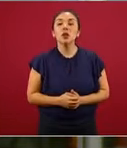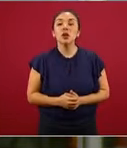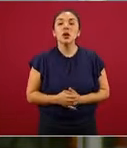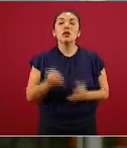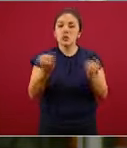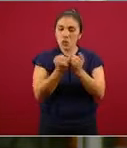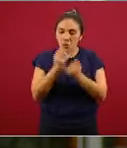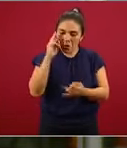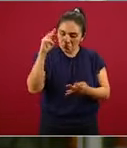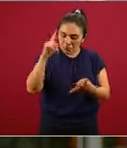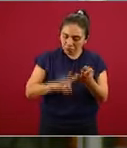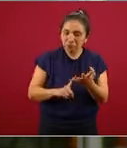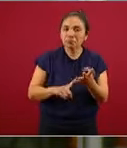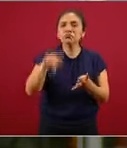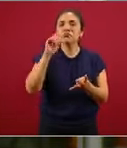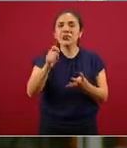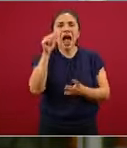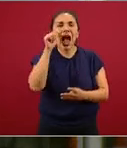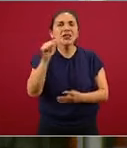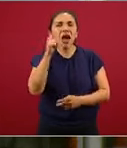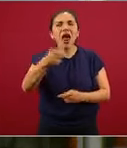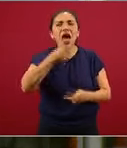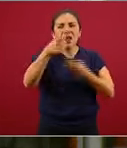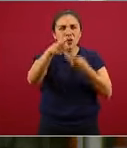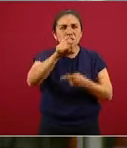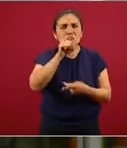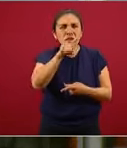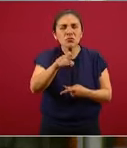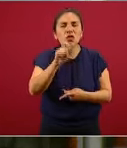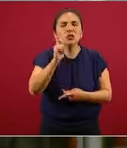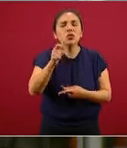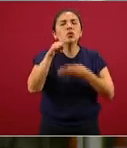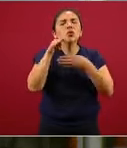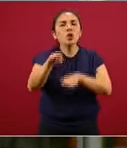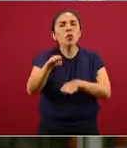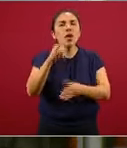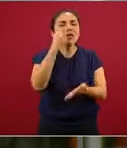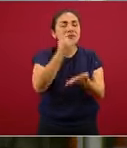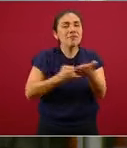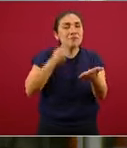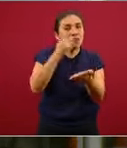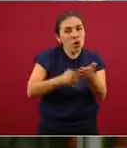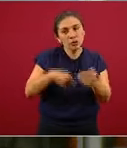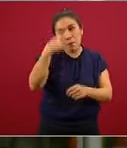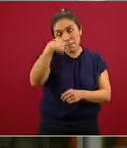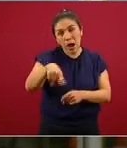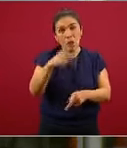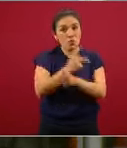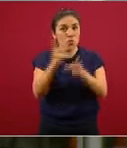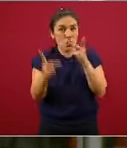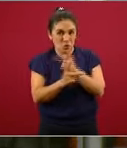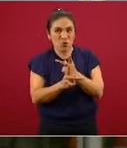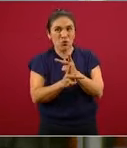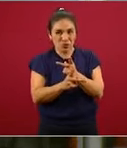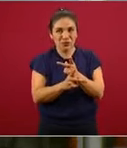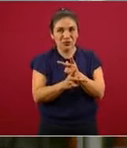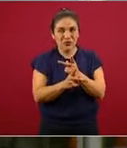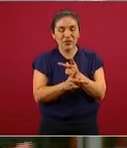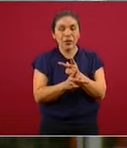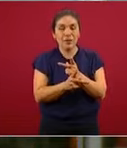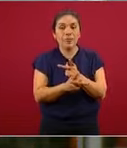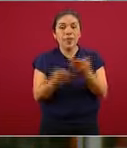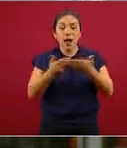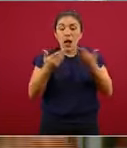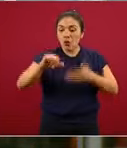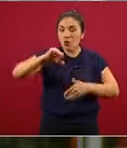Tomando también en cuenta lo que ayer comentaba usted sobre los impuestos a esos productos, y que